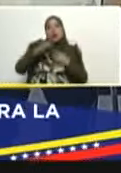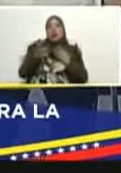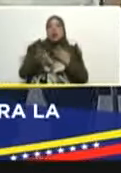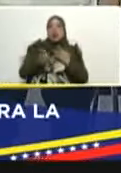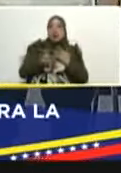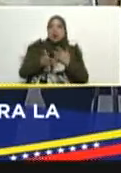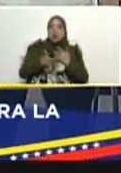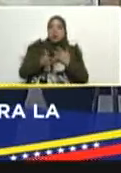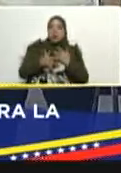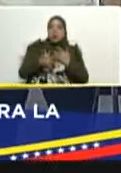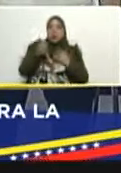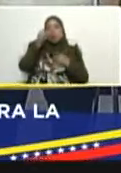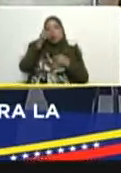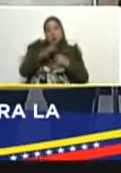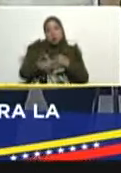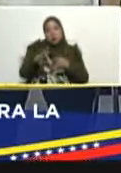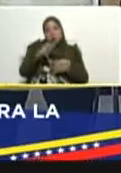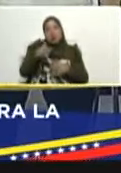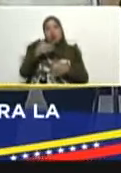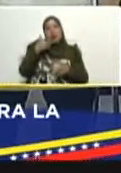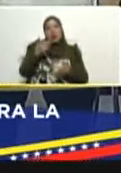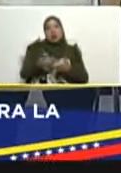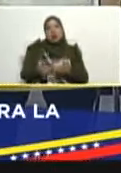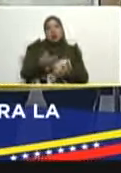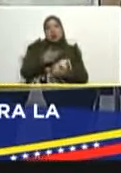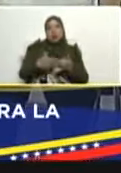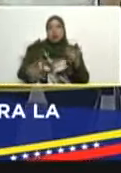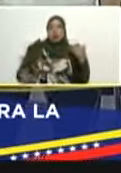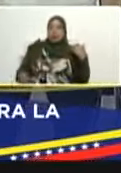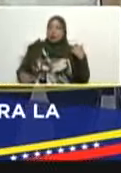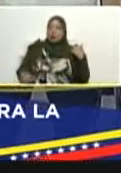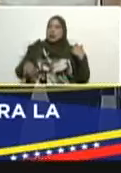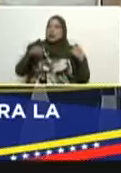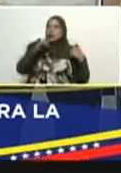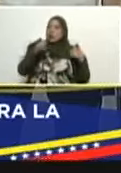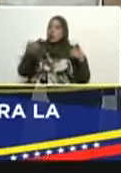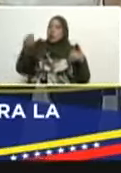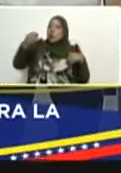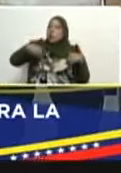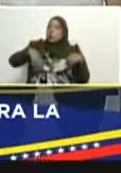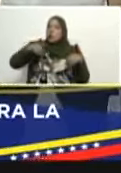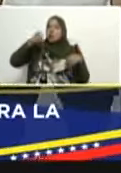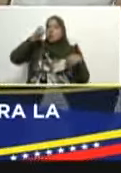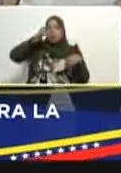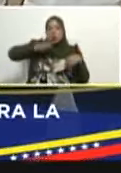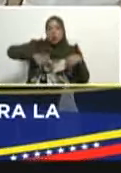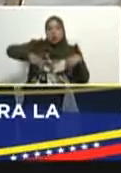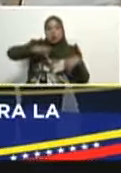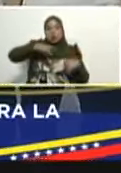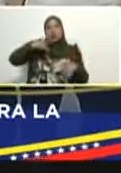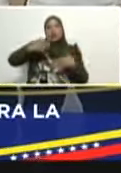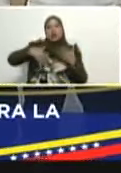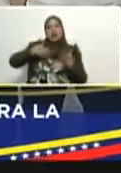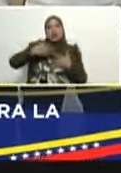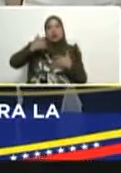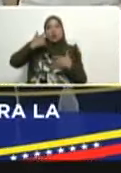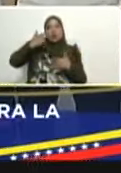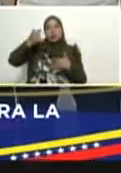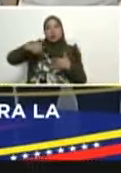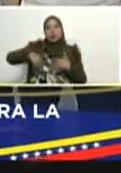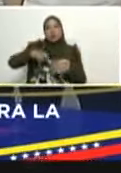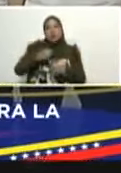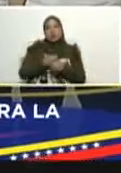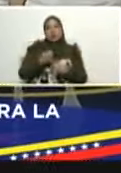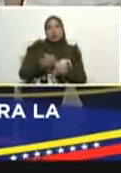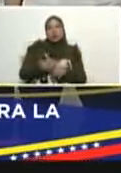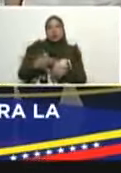de nuestro estado de La Guaira, gracias a esta gran misión que nace, gracias a su amor por el pueblo venezolano, y por supuesto que ahora crearemos